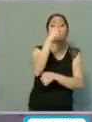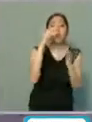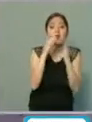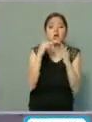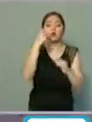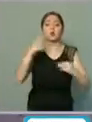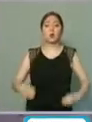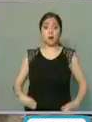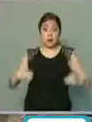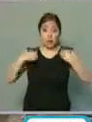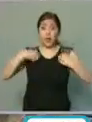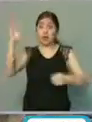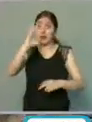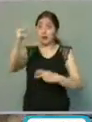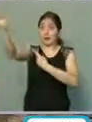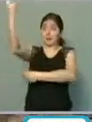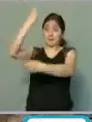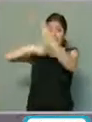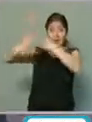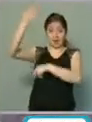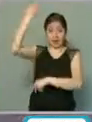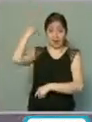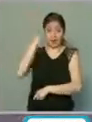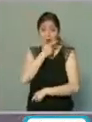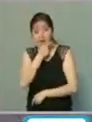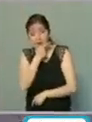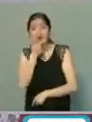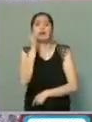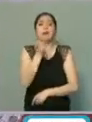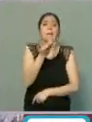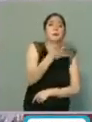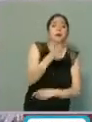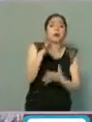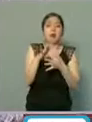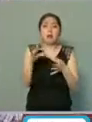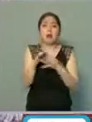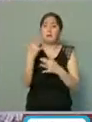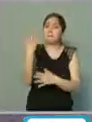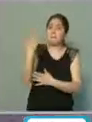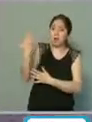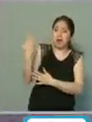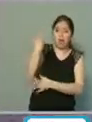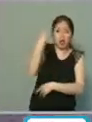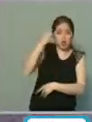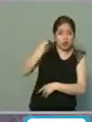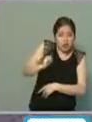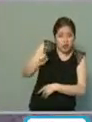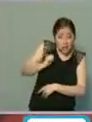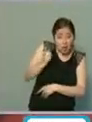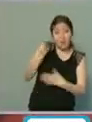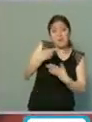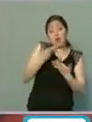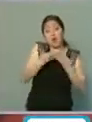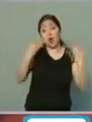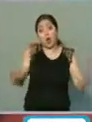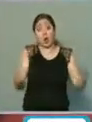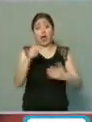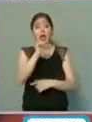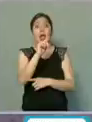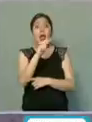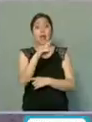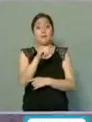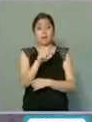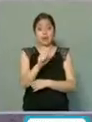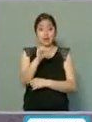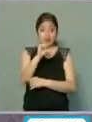pudiera haber una invasión de Inglaterra, que eso es hace más de 3 siglos, más de 2 siglos. Y ahora lo que vemos son armas semiautomáticas y automáticas que